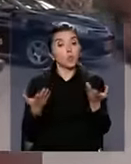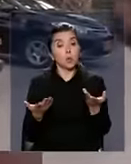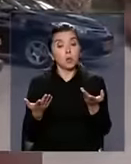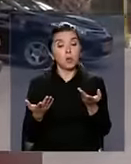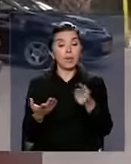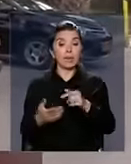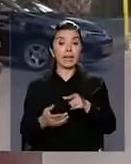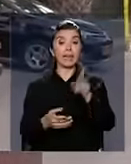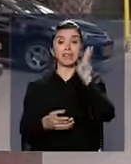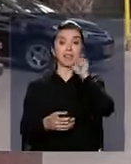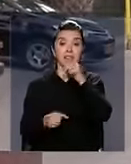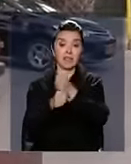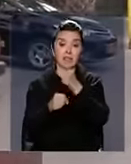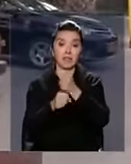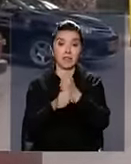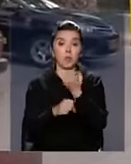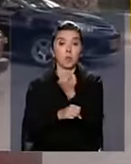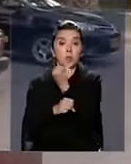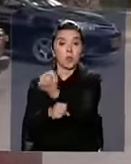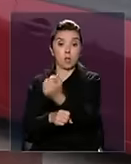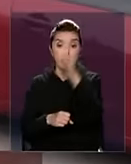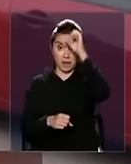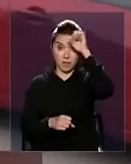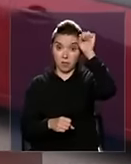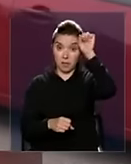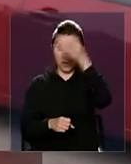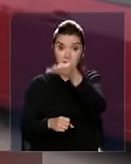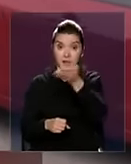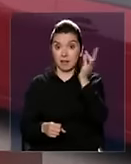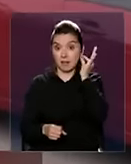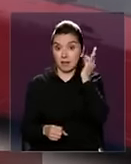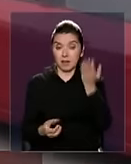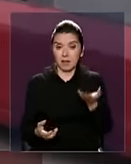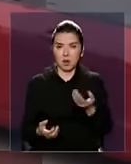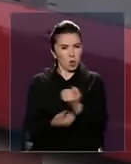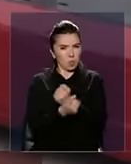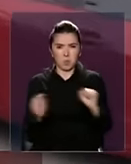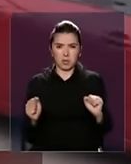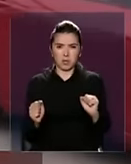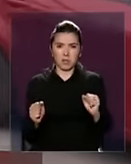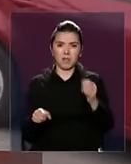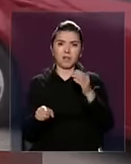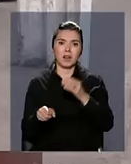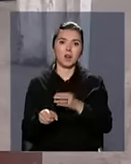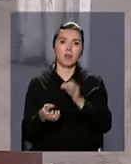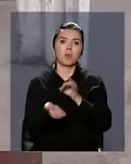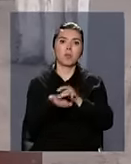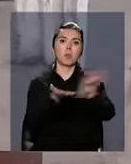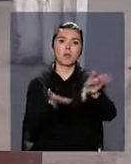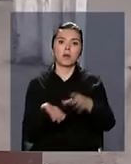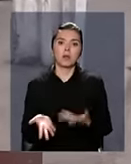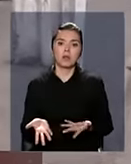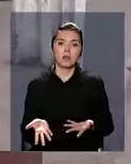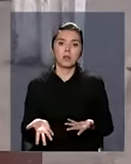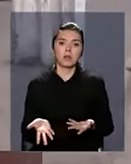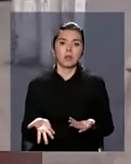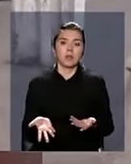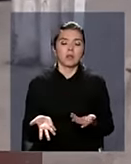ser voluntaria, ella anda ayudando en una causa noble. No, ¿cómo es posible que la echen? No puede ser. Es criterio de parte